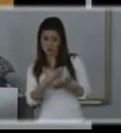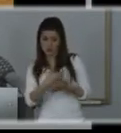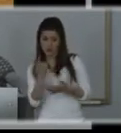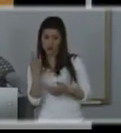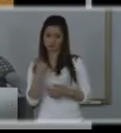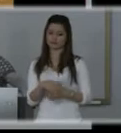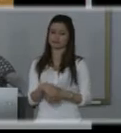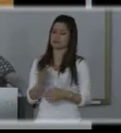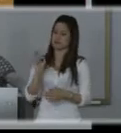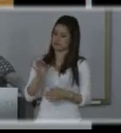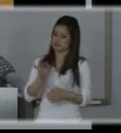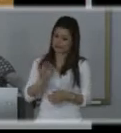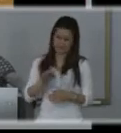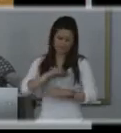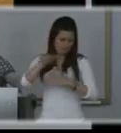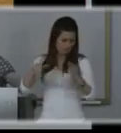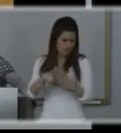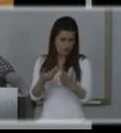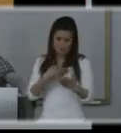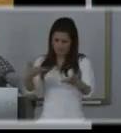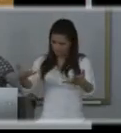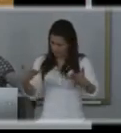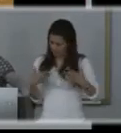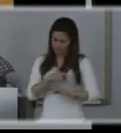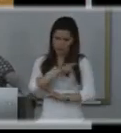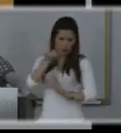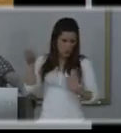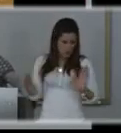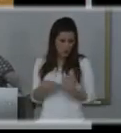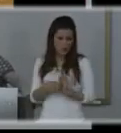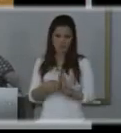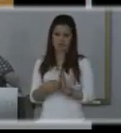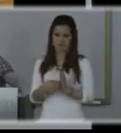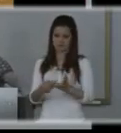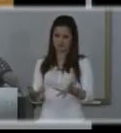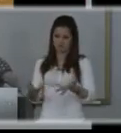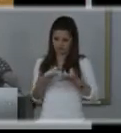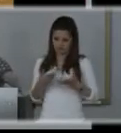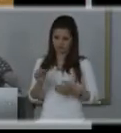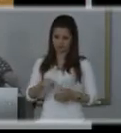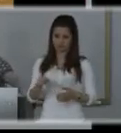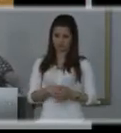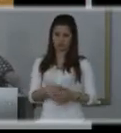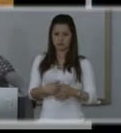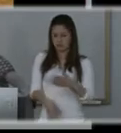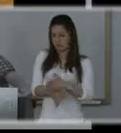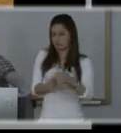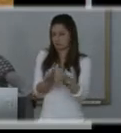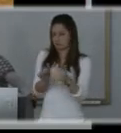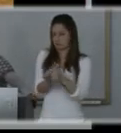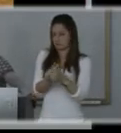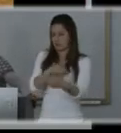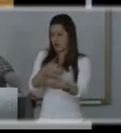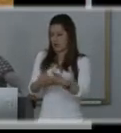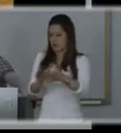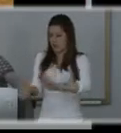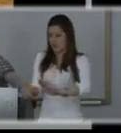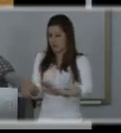a full con todo, mira mi mamá. A full con todo y bueno, voy a seguir con ella y hasta la muerte no se